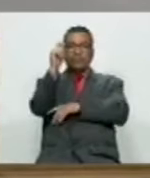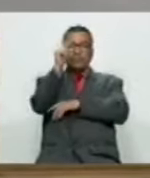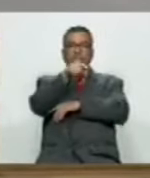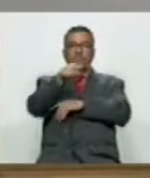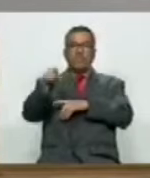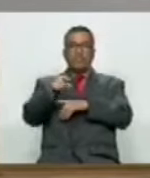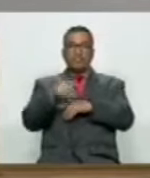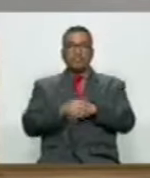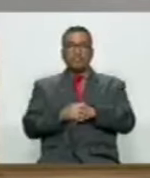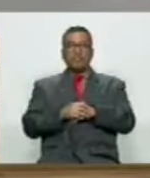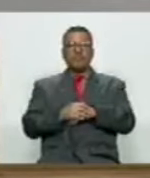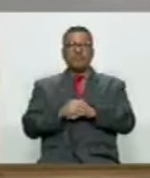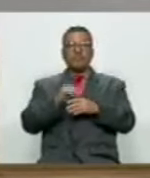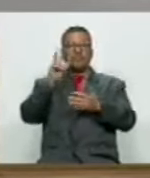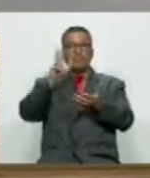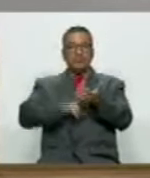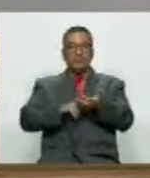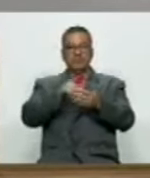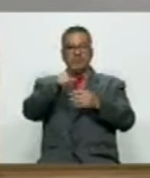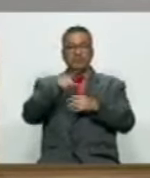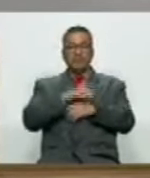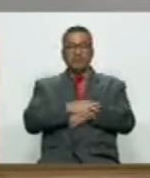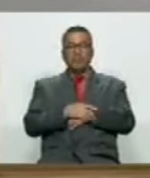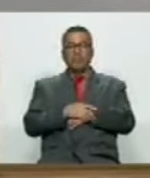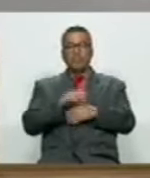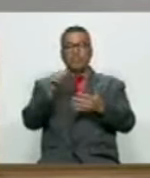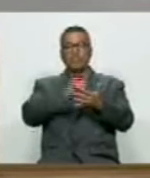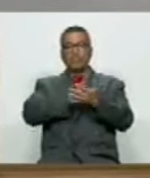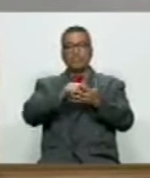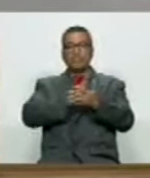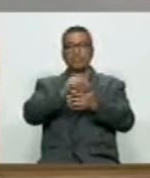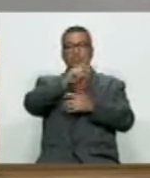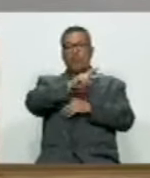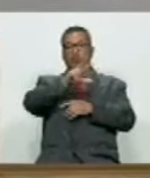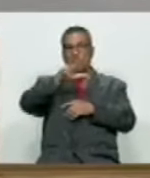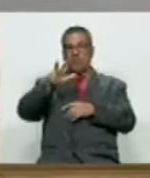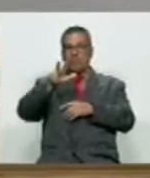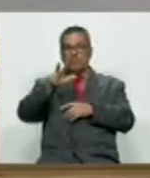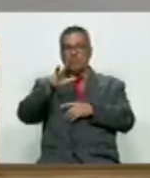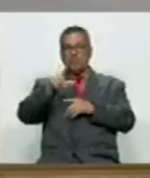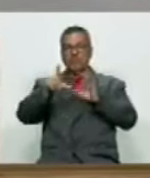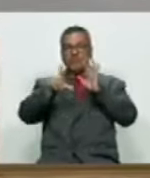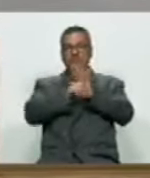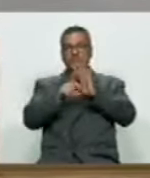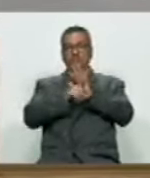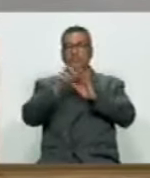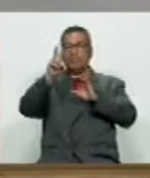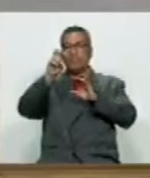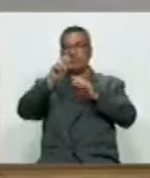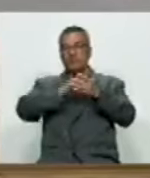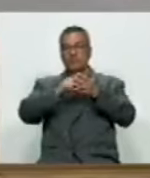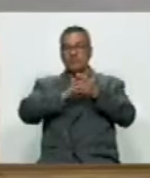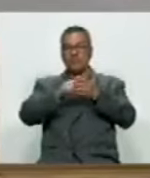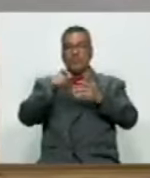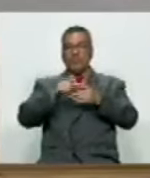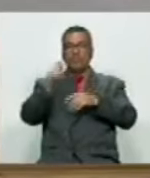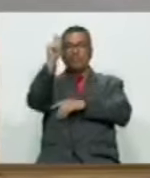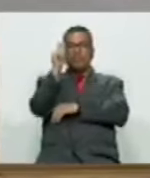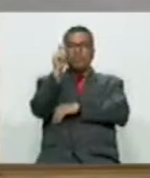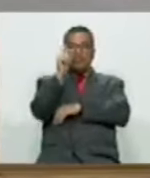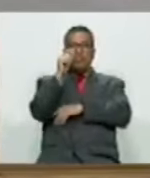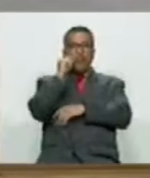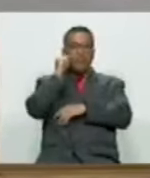honorables diputados que estén a favor de aprobar el artículo 23 de la citada ley con la nueva redacción propuesta por el